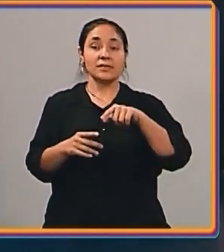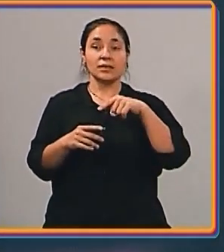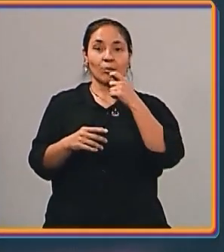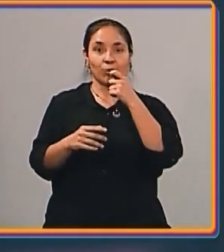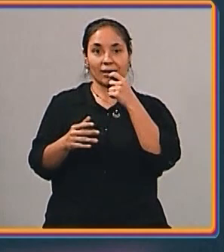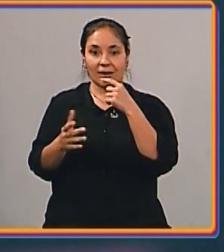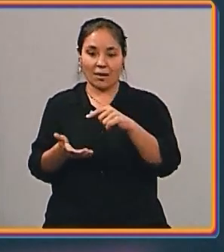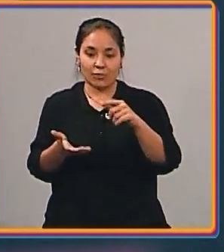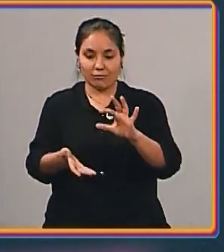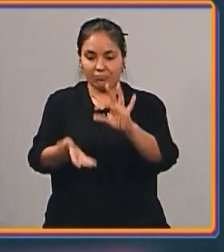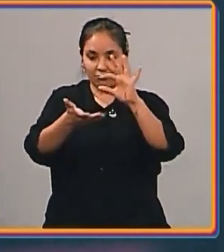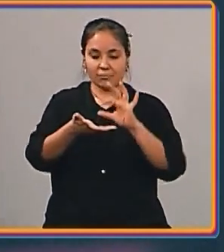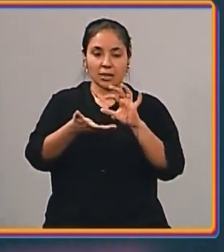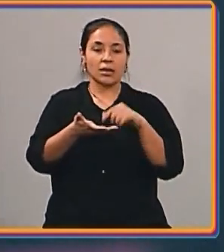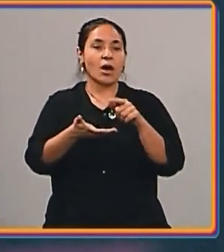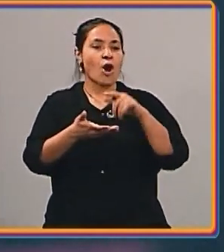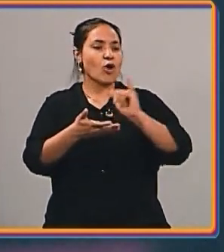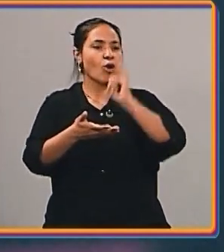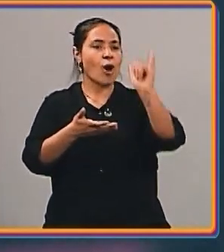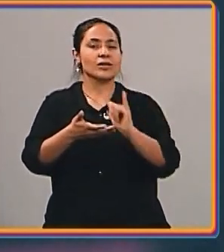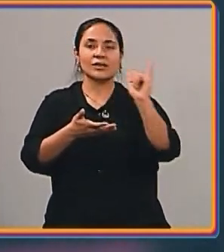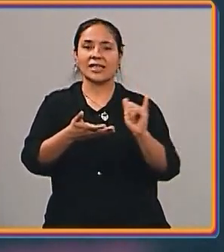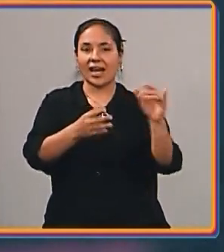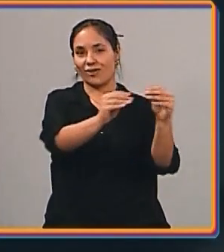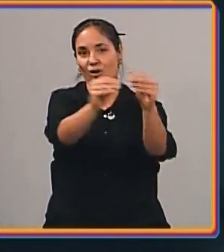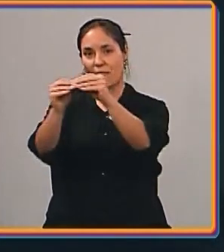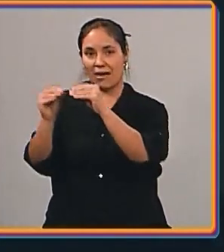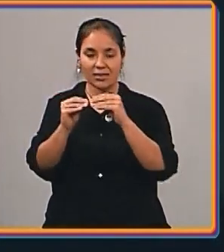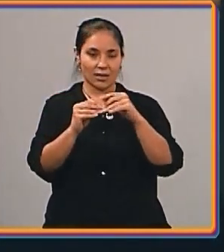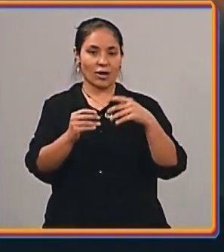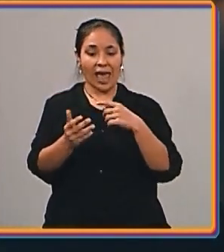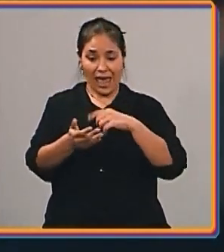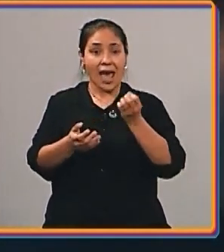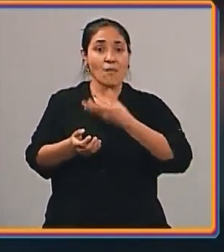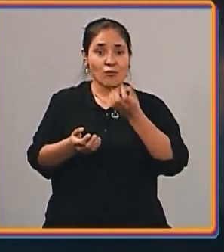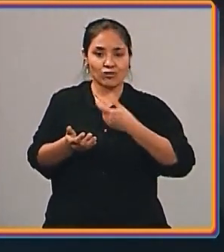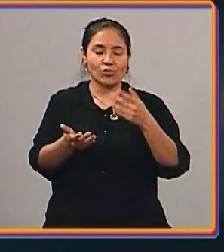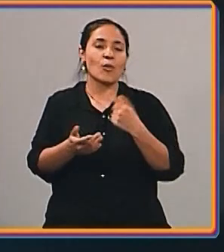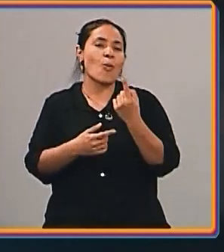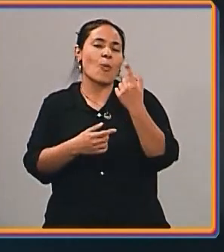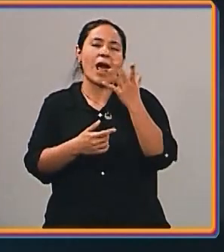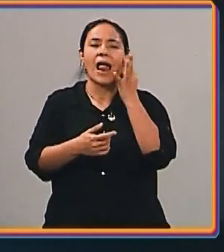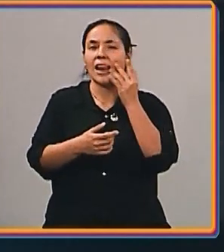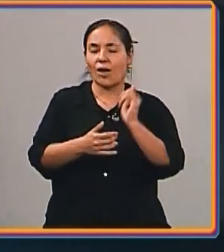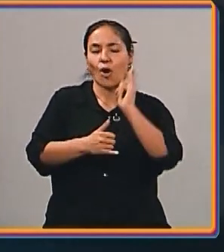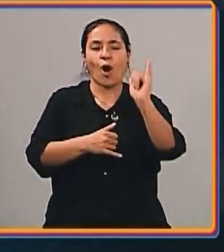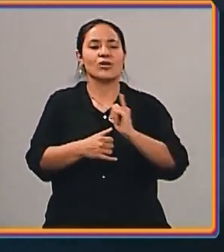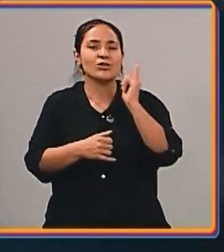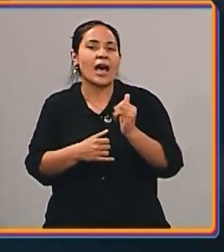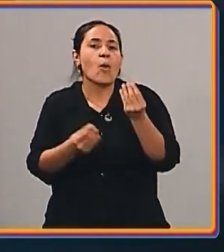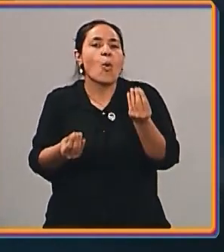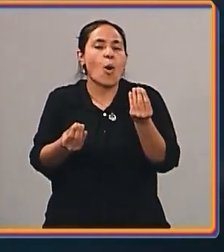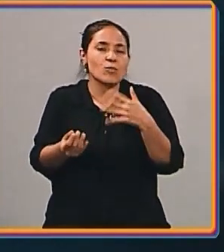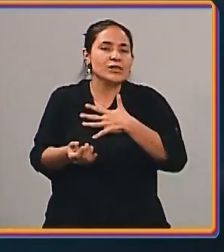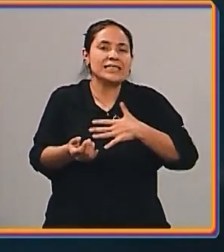al resto de los jugadores y jugadoras alguna situación que nos genere esa emoción que nos indica el tablero, y así podremos recolectar ese